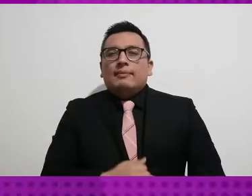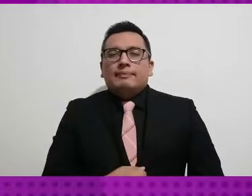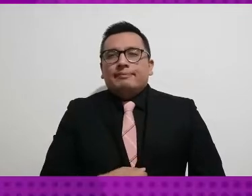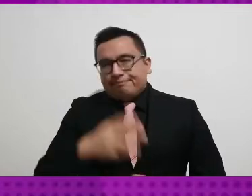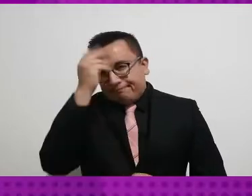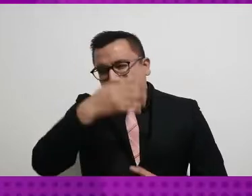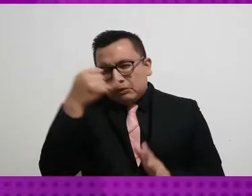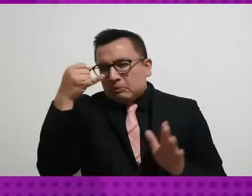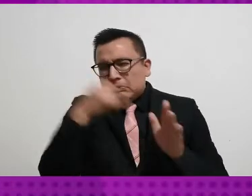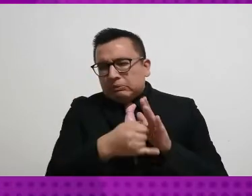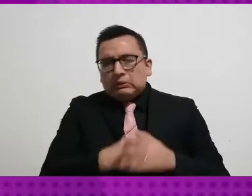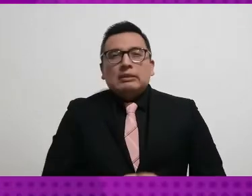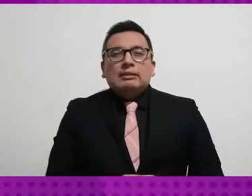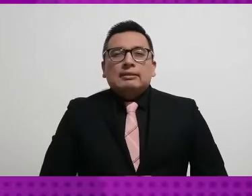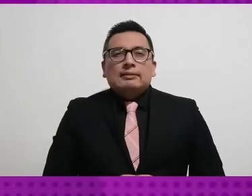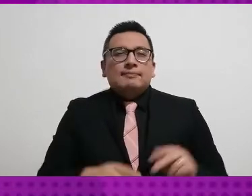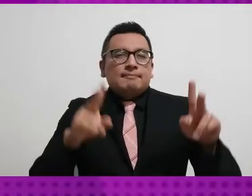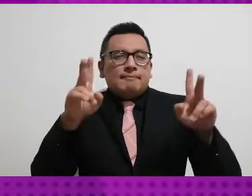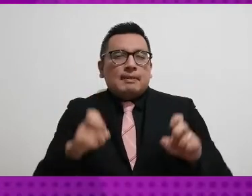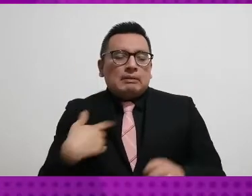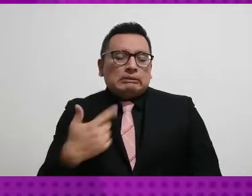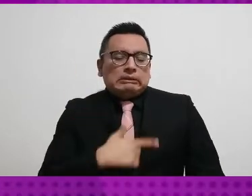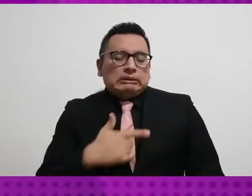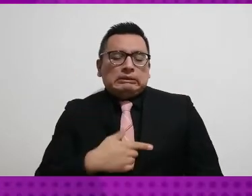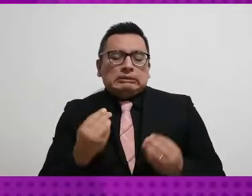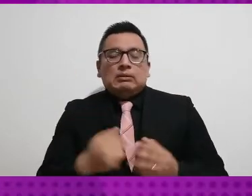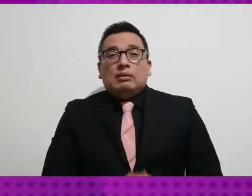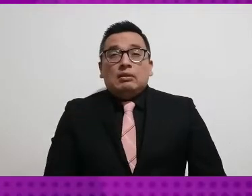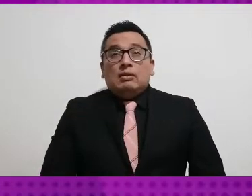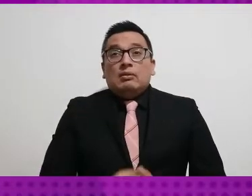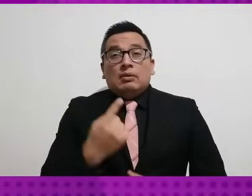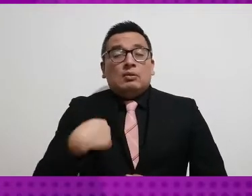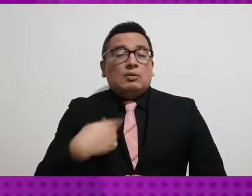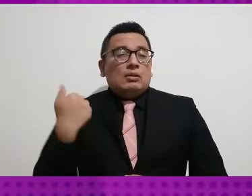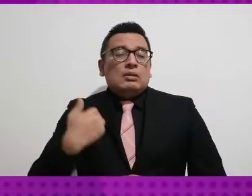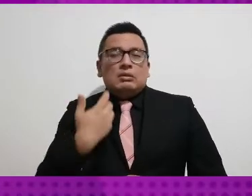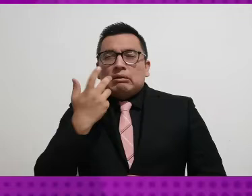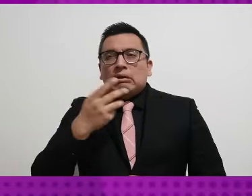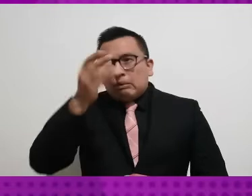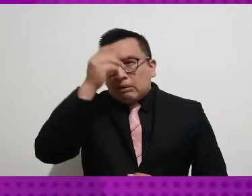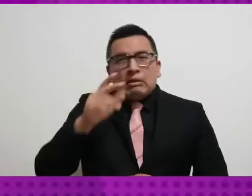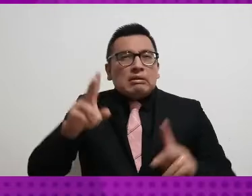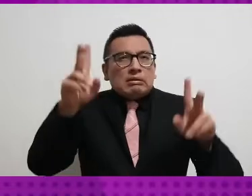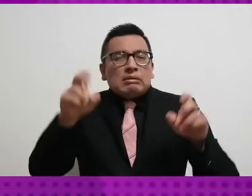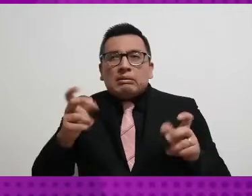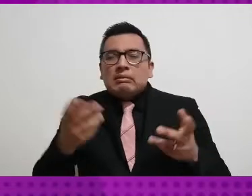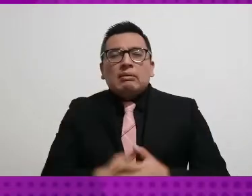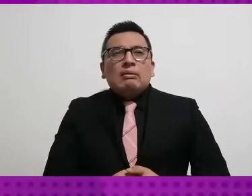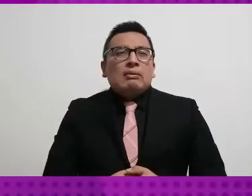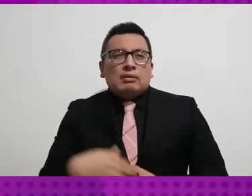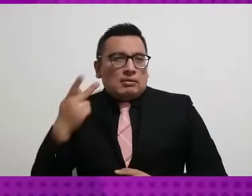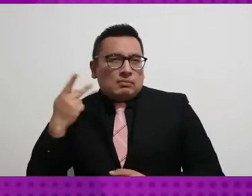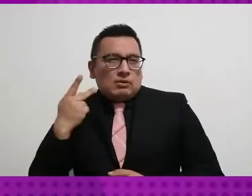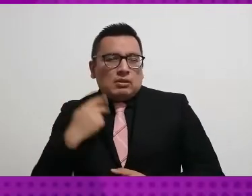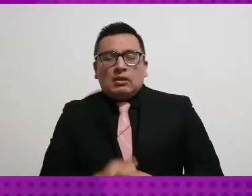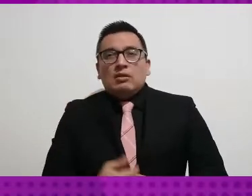ofrecía muchas oportunidades de conocimiento de un área que siempre quise estudiar. Yo quise estudiar Ciencia Política. Las condiciones económicas en